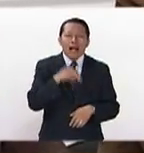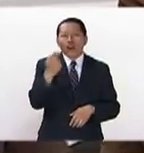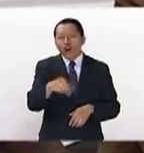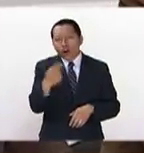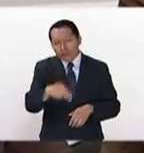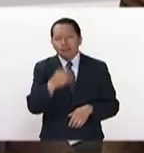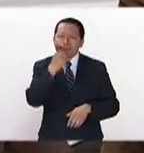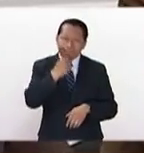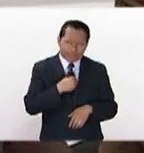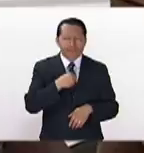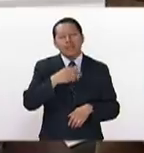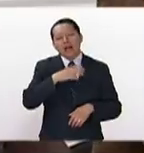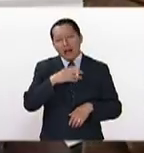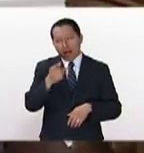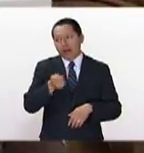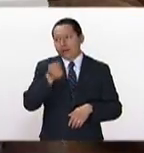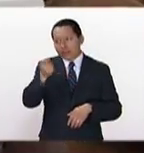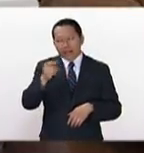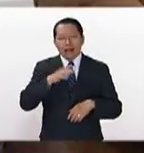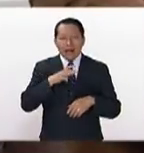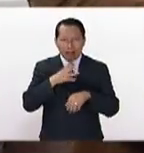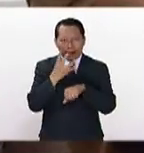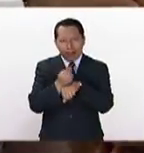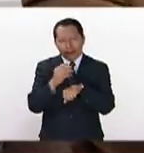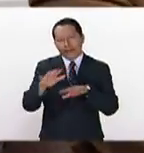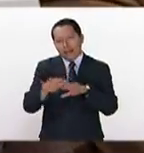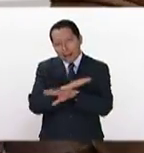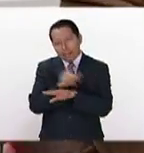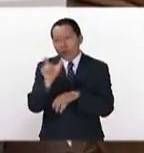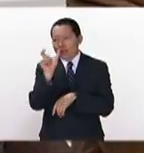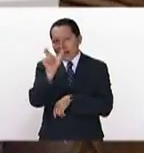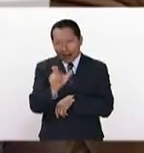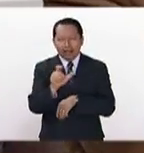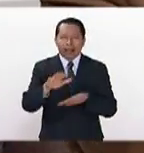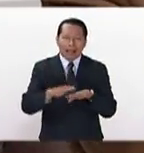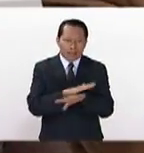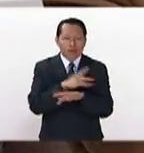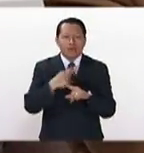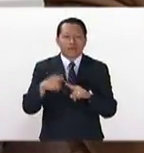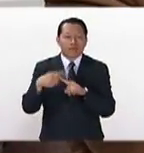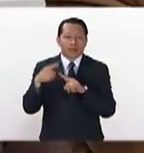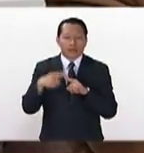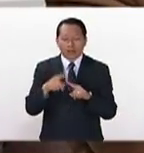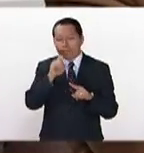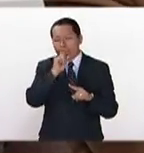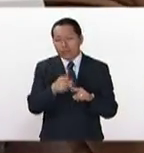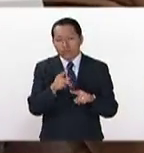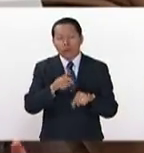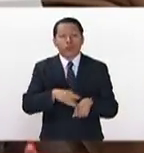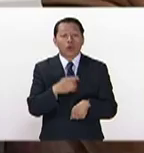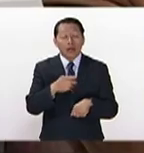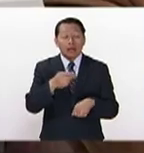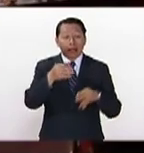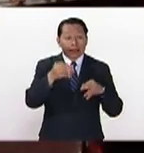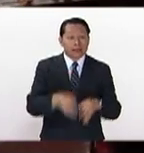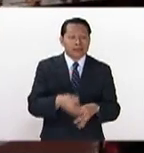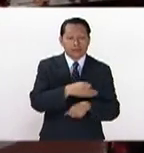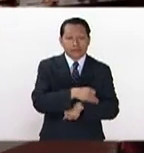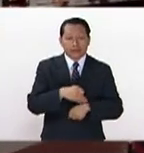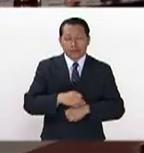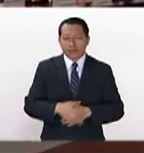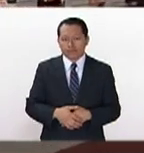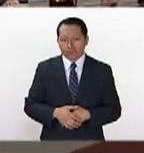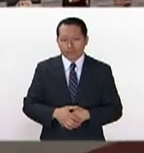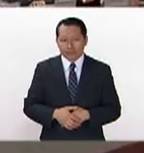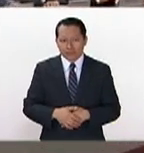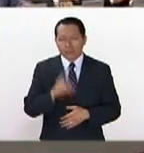que ir a un proceso de reposición de las tarjetas una vez que nos acreditaran que eran la familia posesionaria. En este